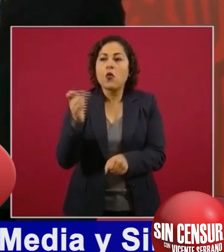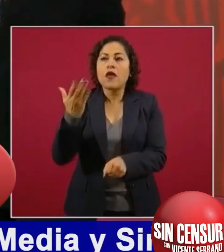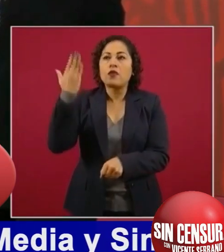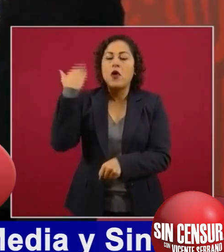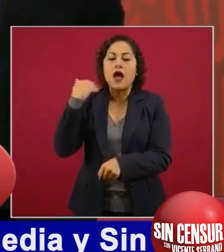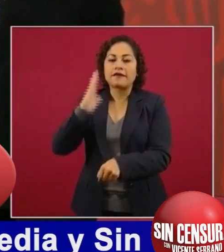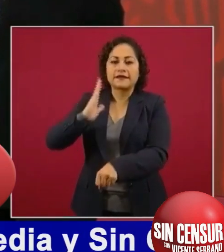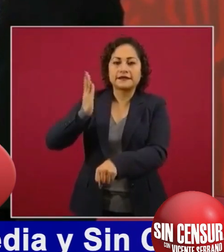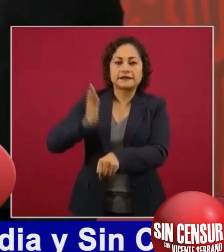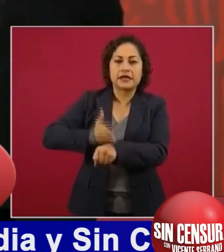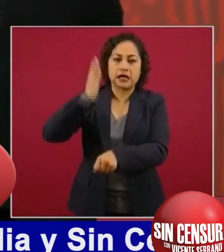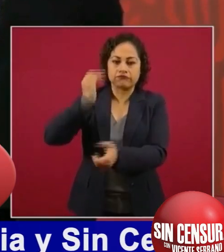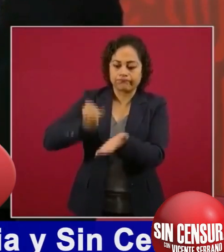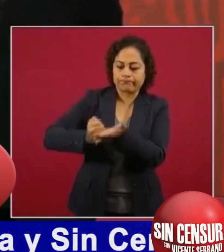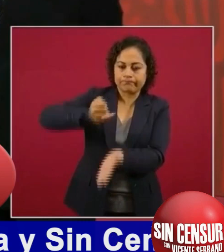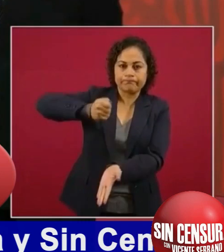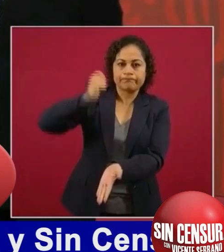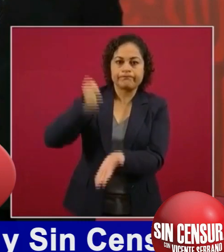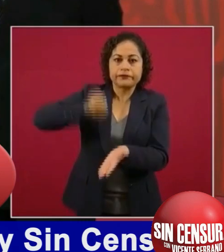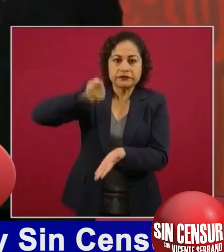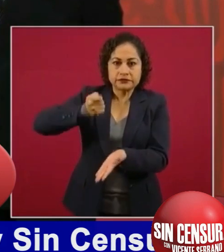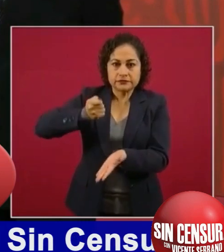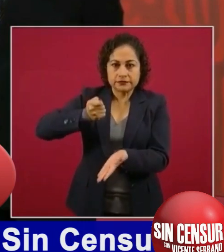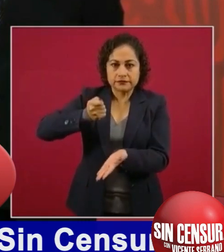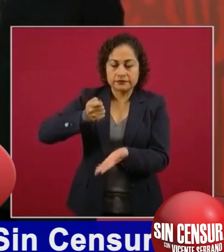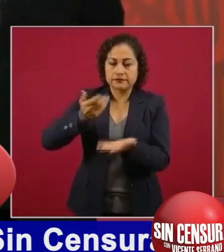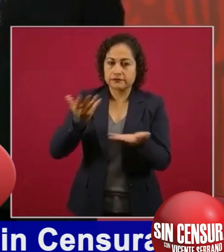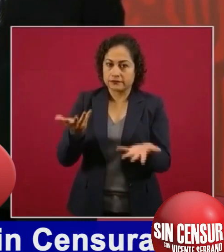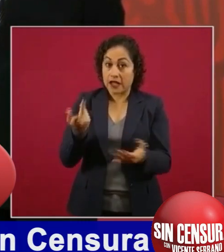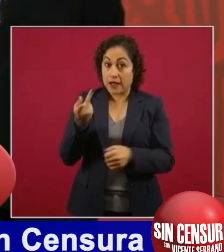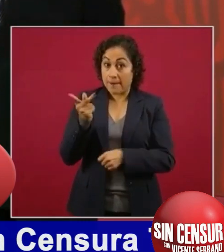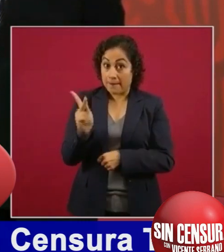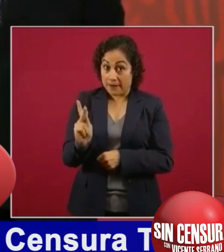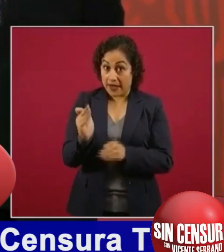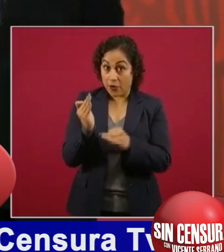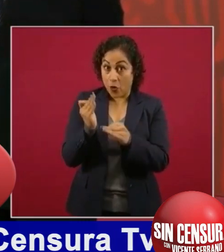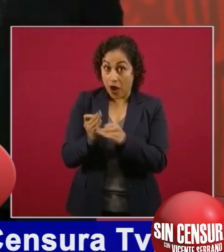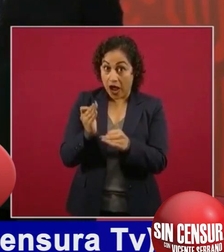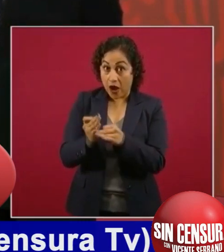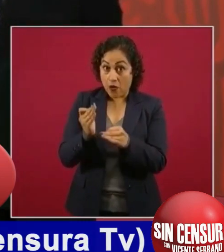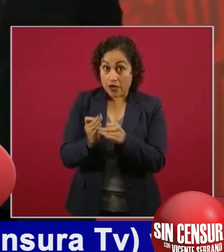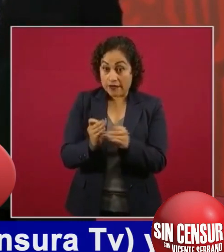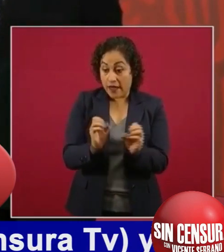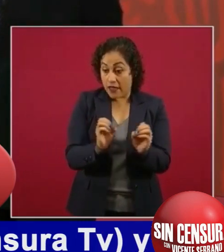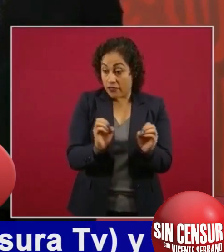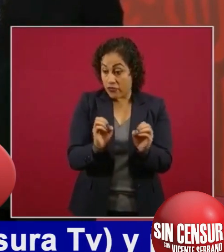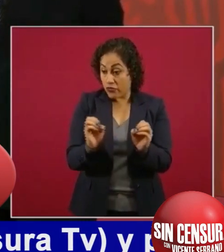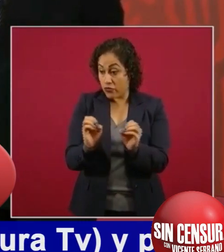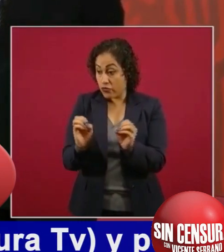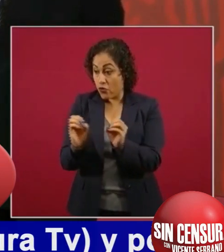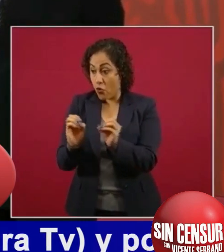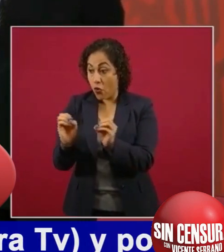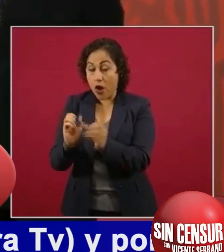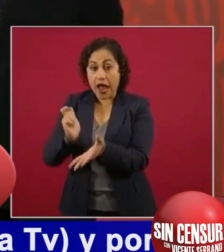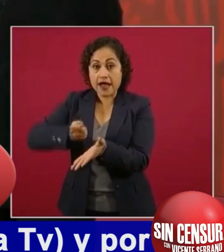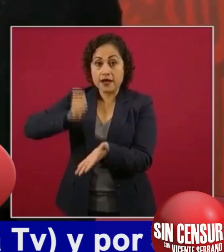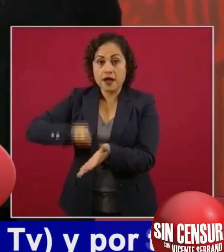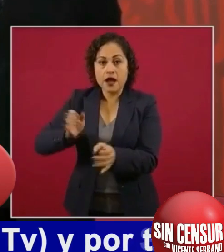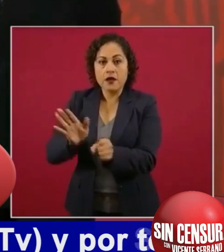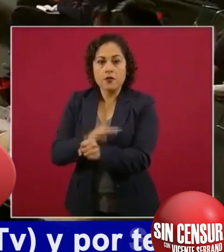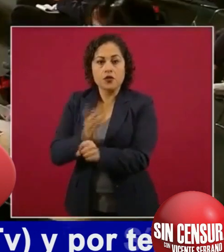En este momento, todas las sentencias son inexistentes por la reposición del procedimiento.